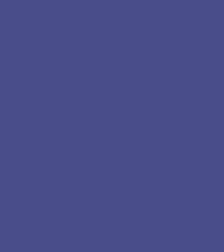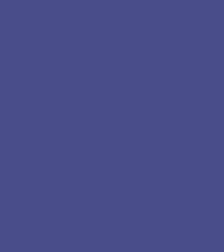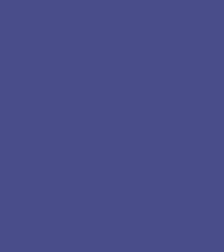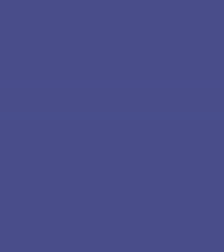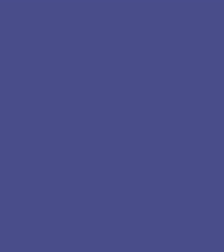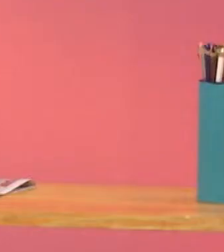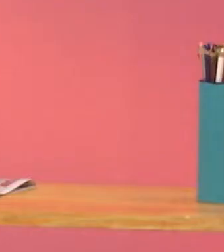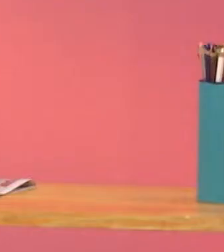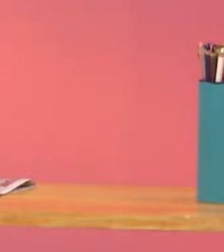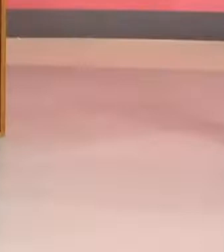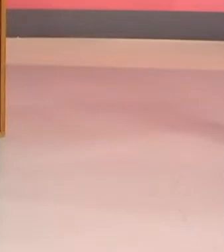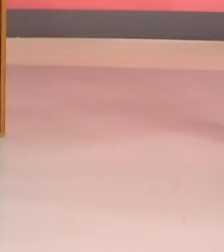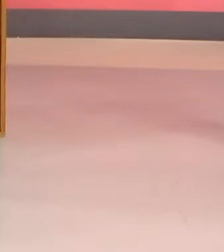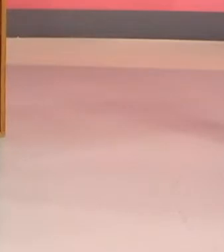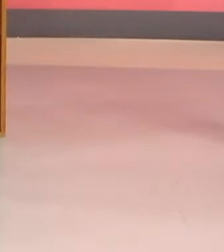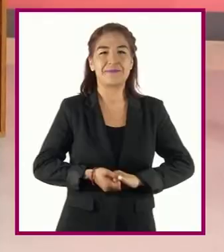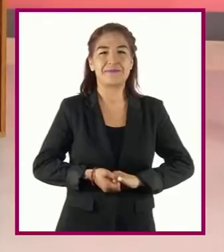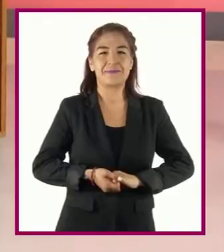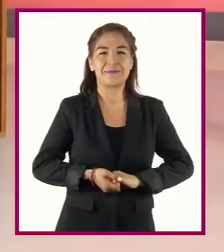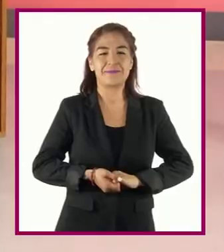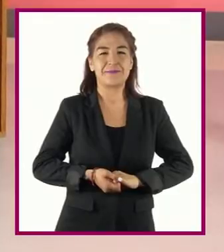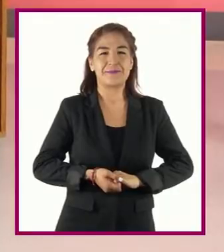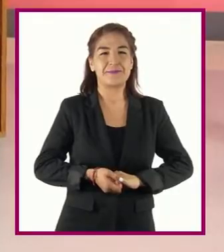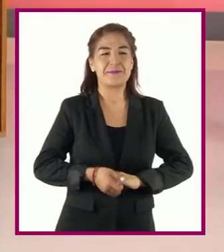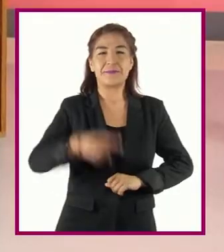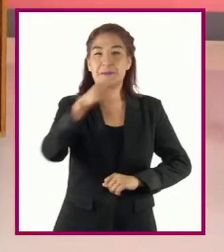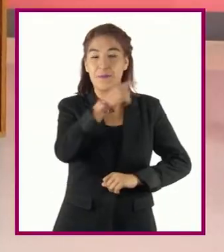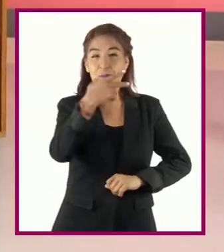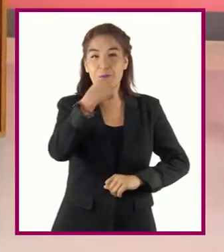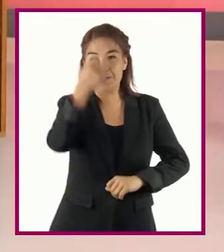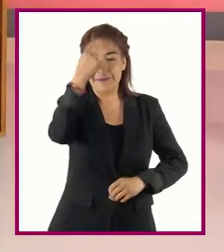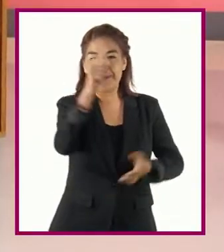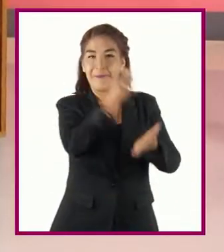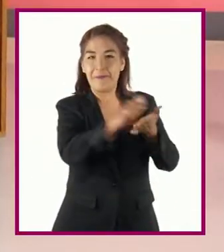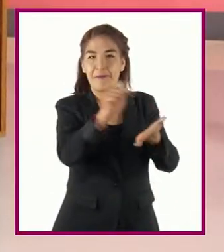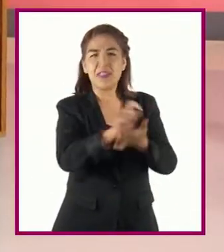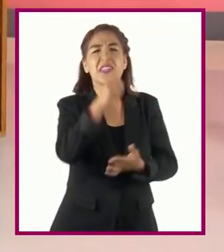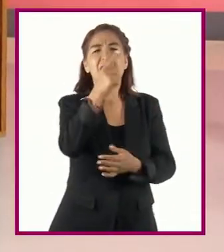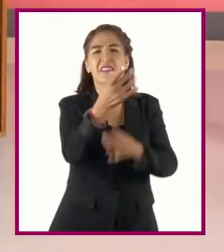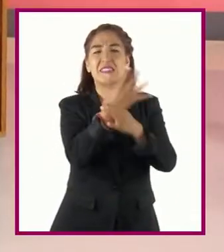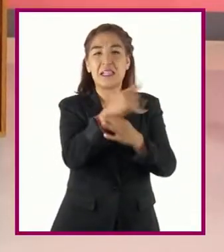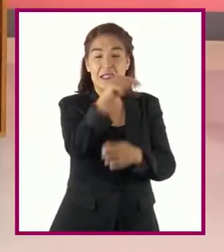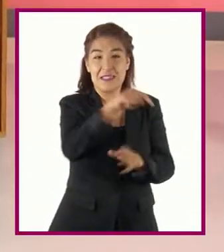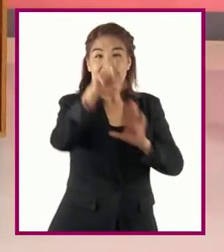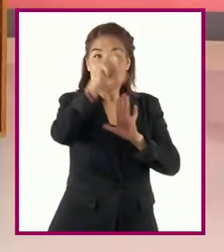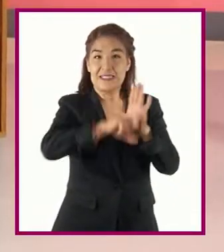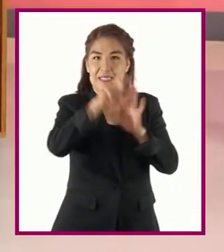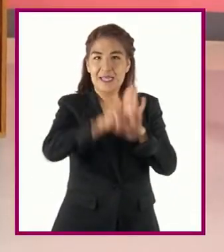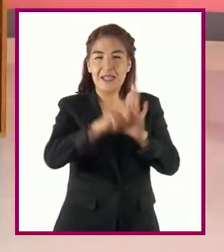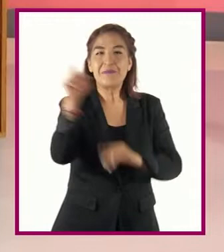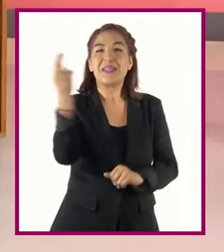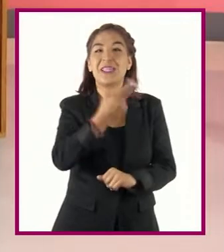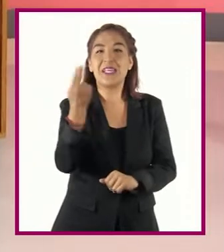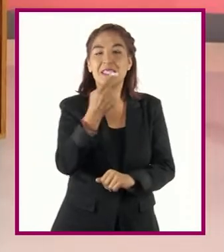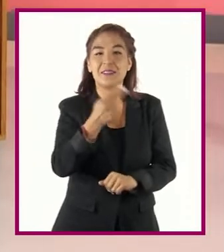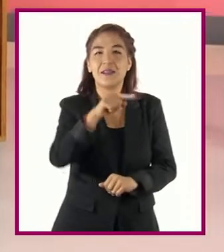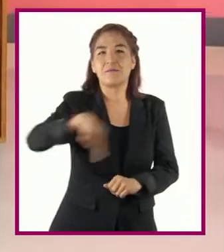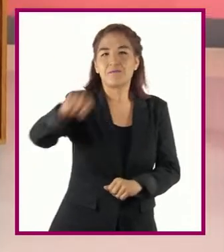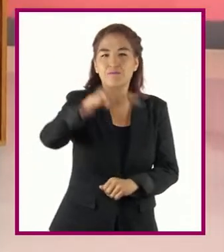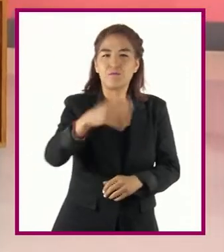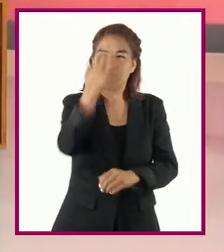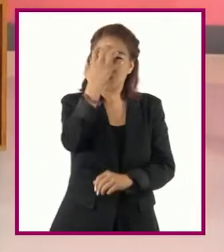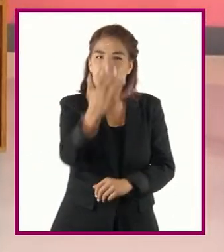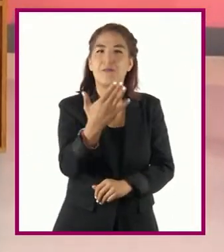de felicidad. El autor señala que esta aplicación debe considerarse con